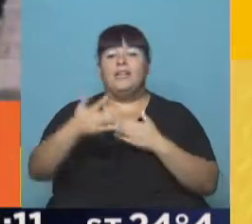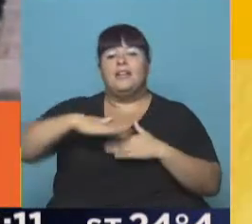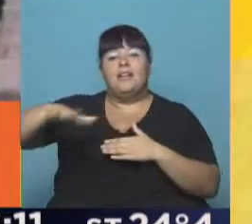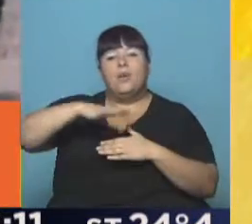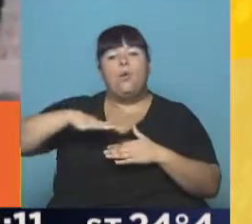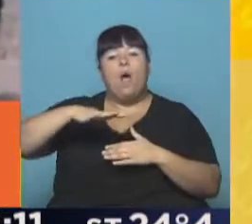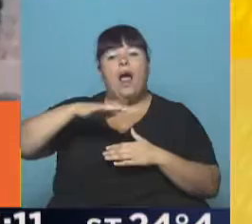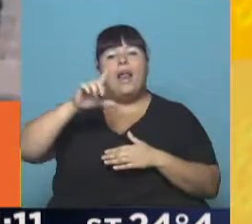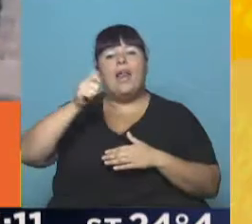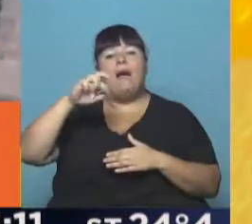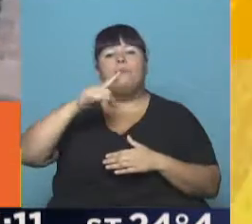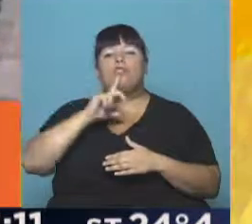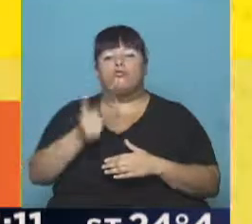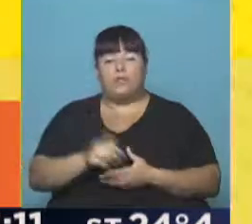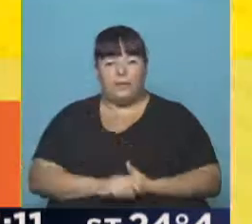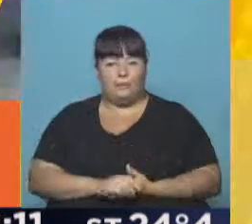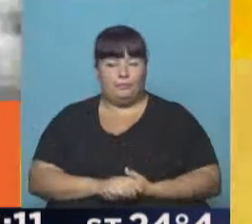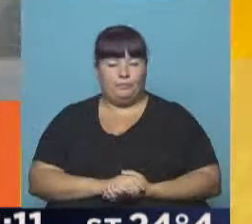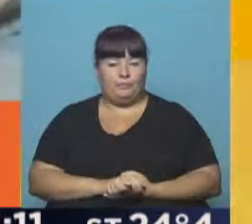de la localidad de La Posta.